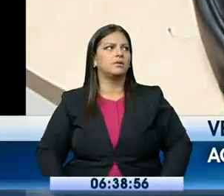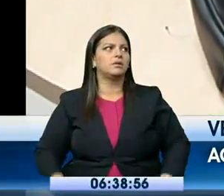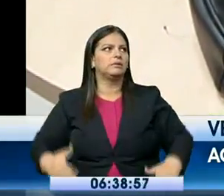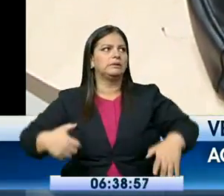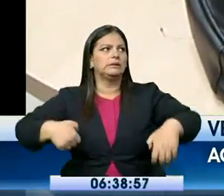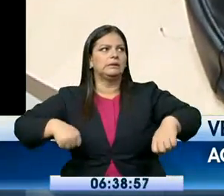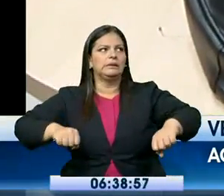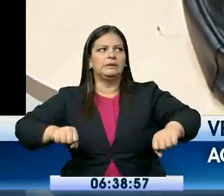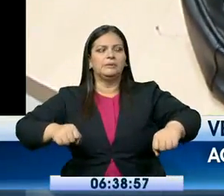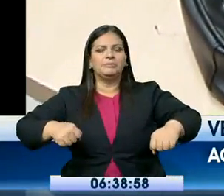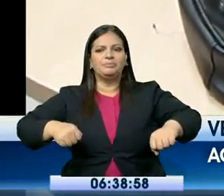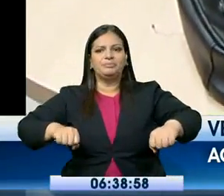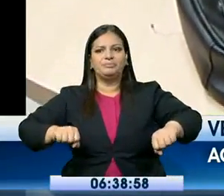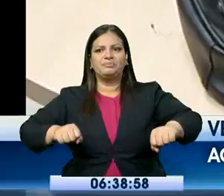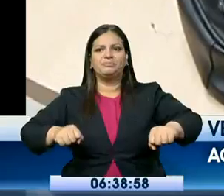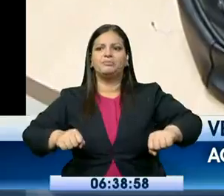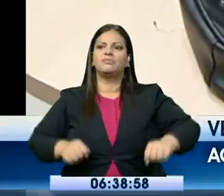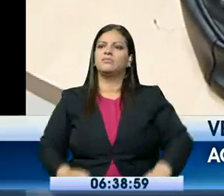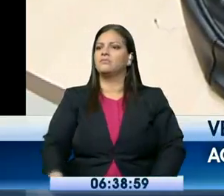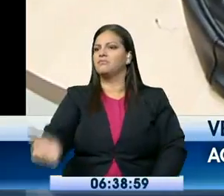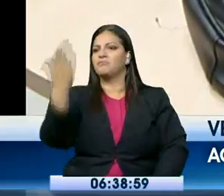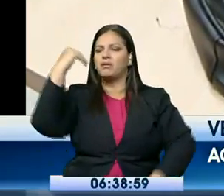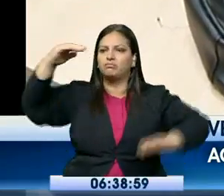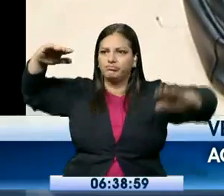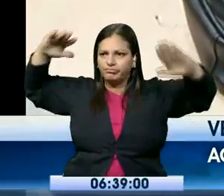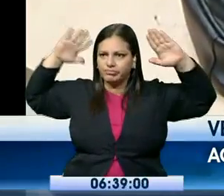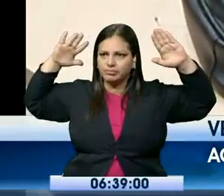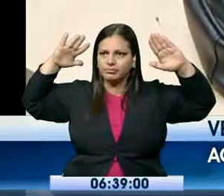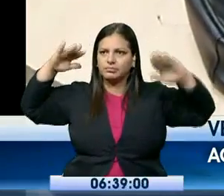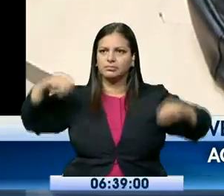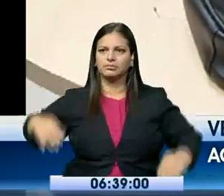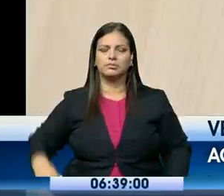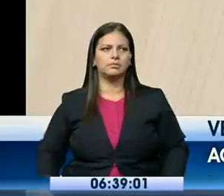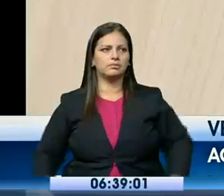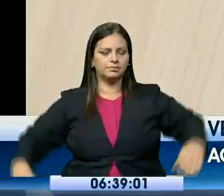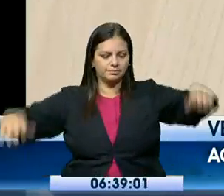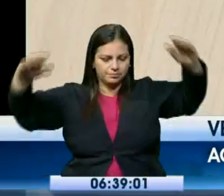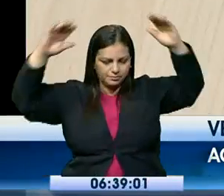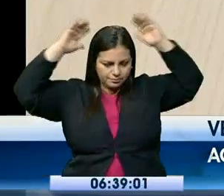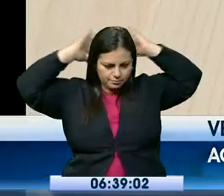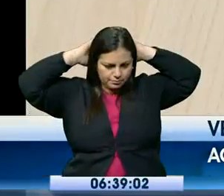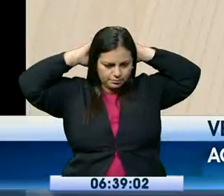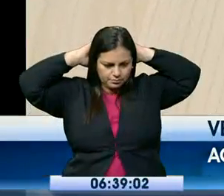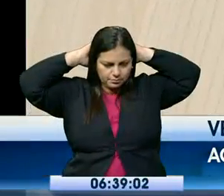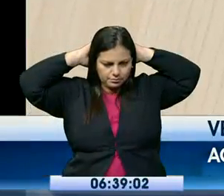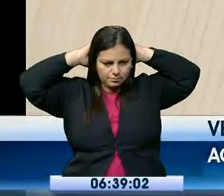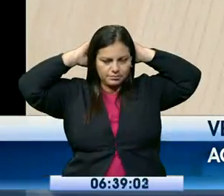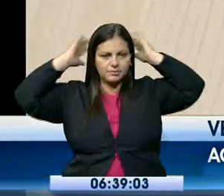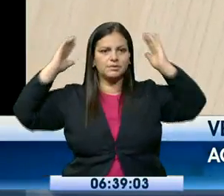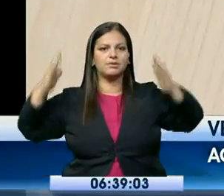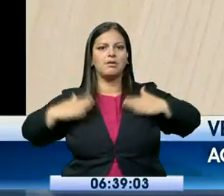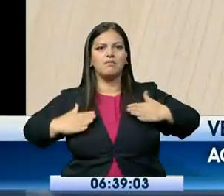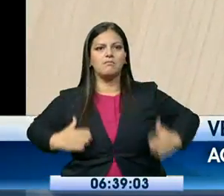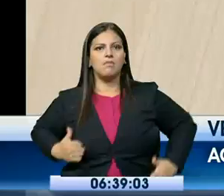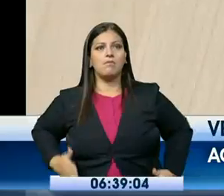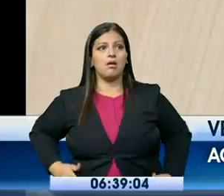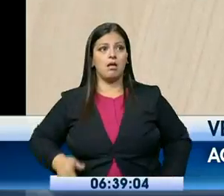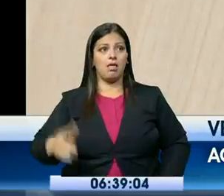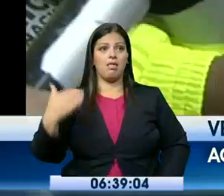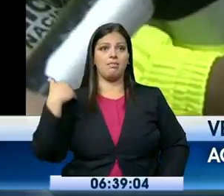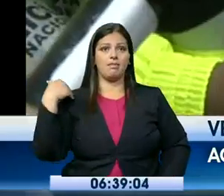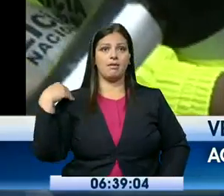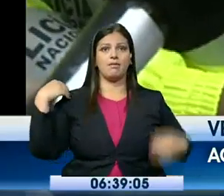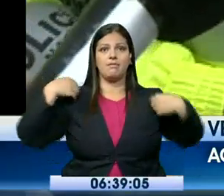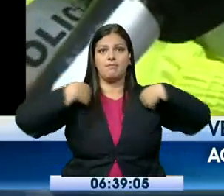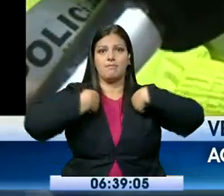registro corporal y en su poder se encontró un bolso en cuyo interior se observó un arma de fuego